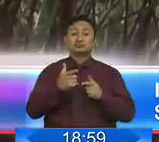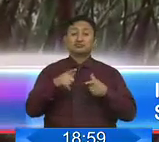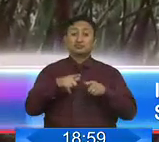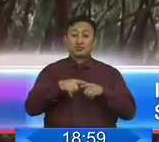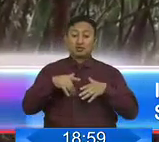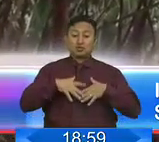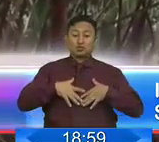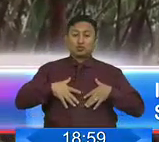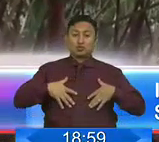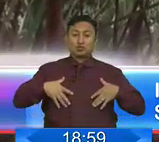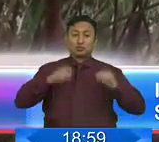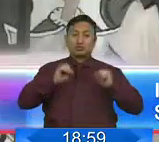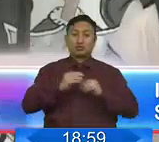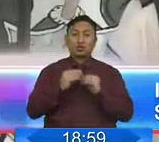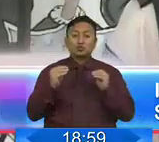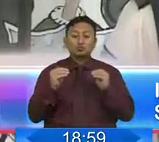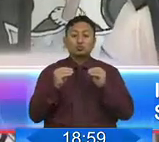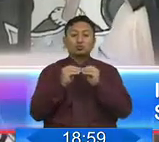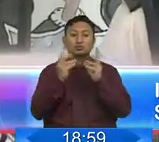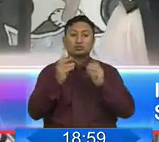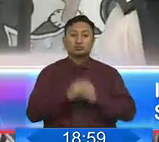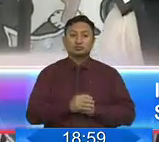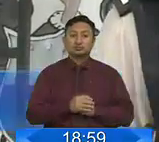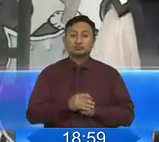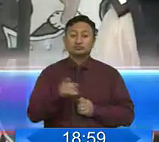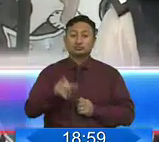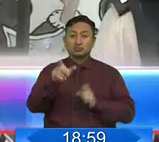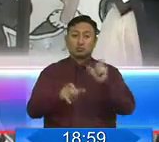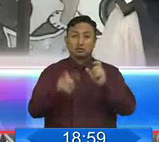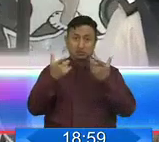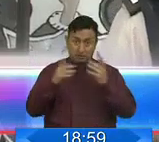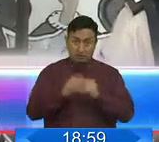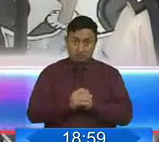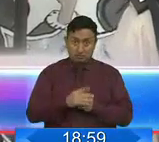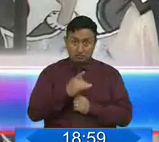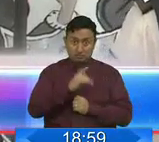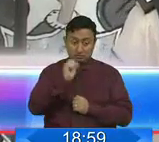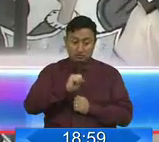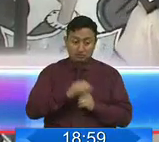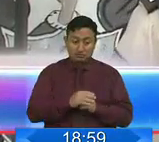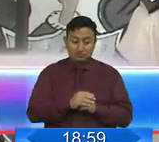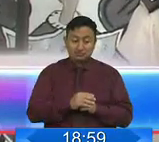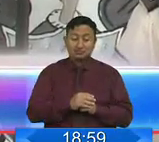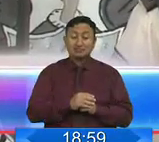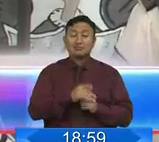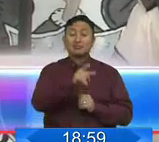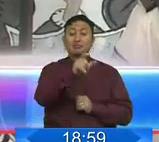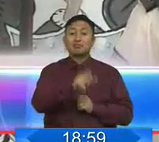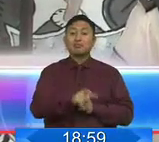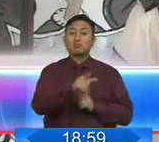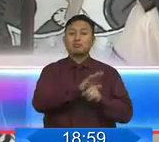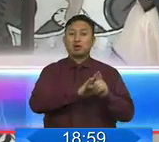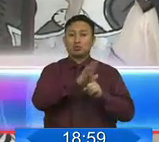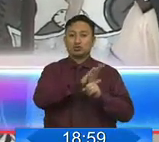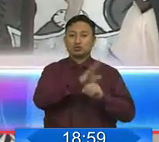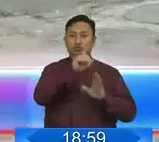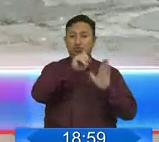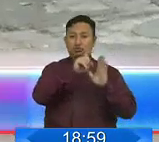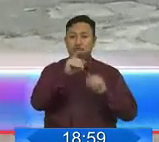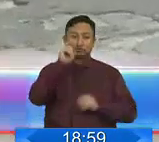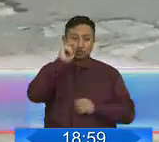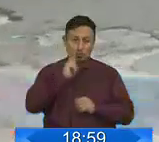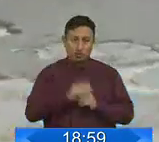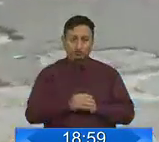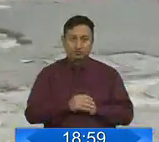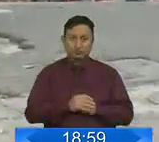menor e intentó besarla. Verbalizamos con la ciudadanía, quienes manifestaron que ha habido un presunto abuso sexual en contra de una niña. La niña